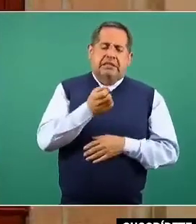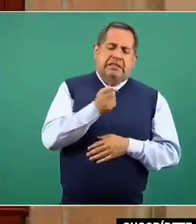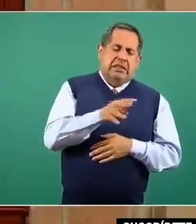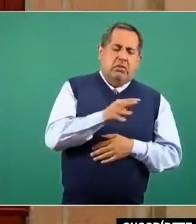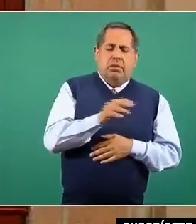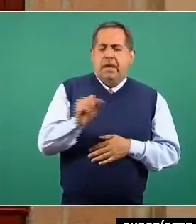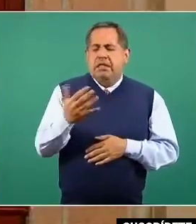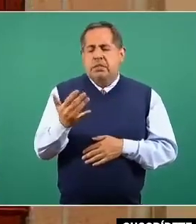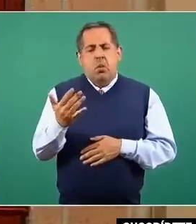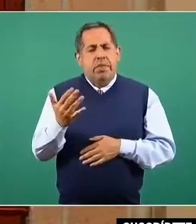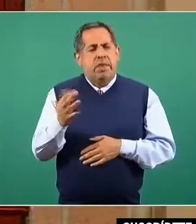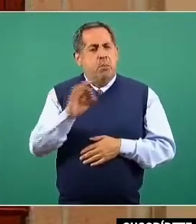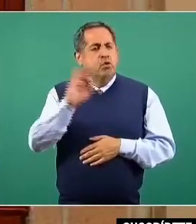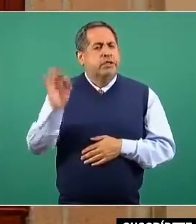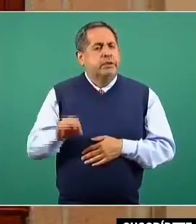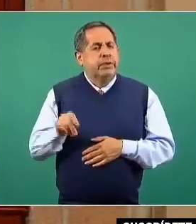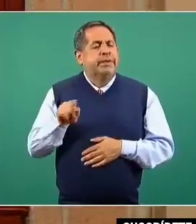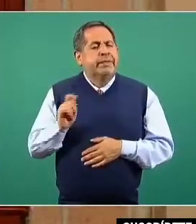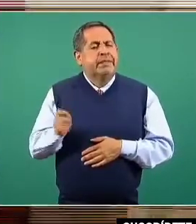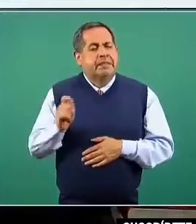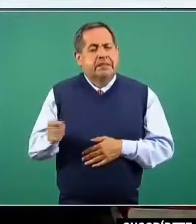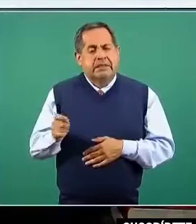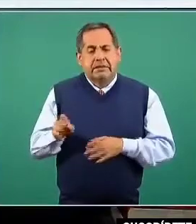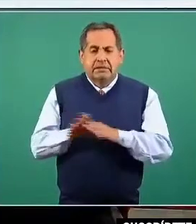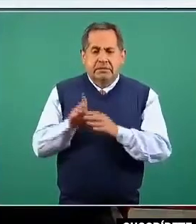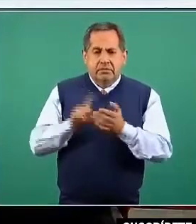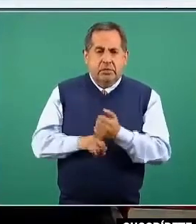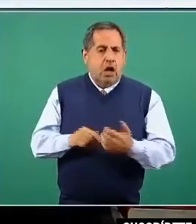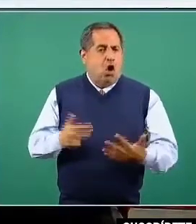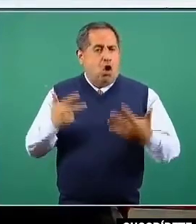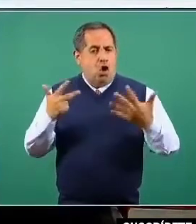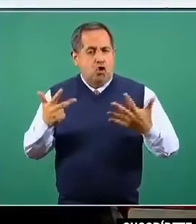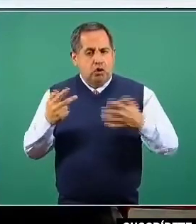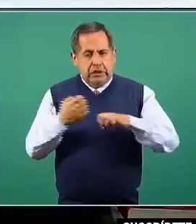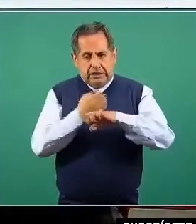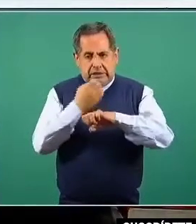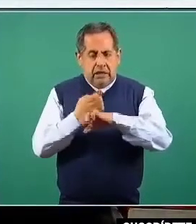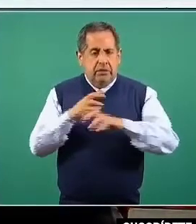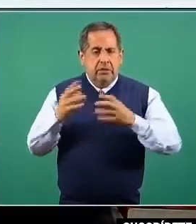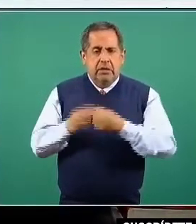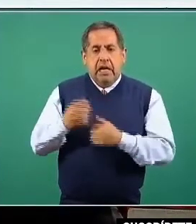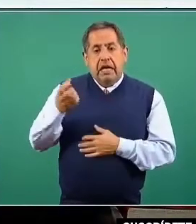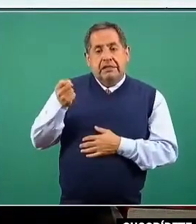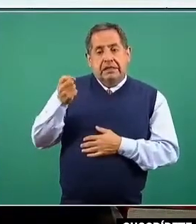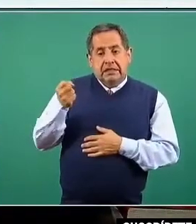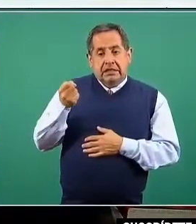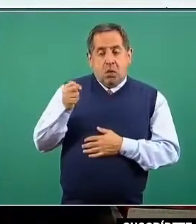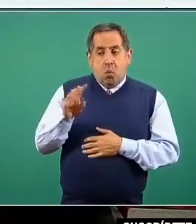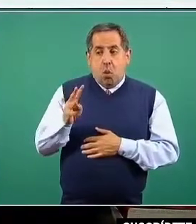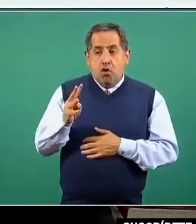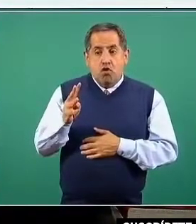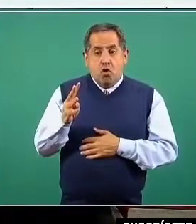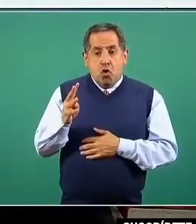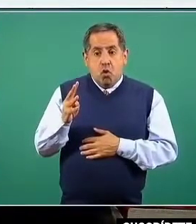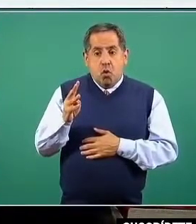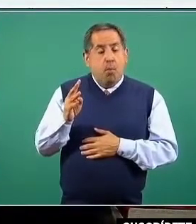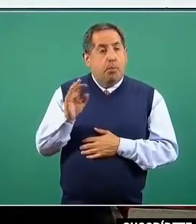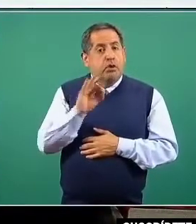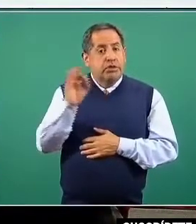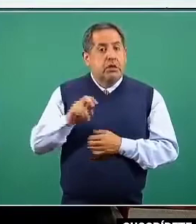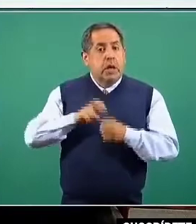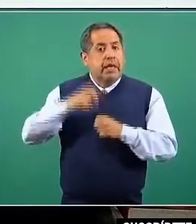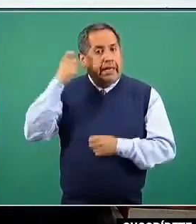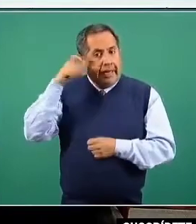y 50%, se encuentran 8 entidades, 64% en el caso de Querétaro y